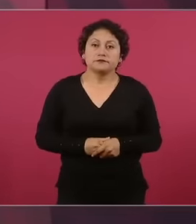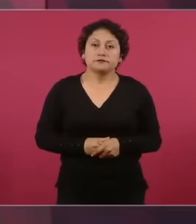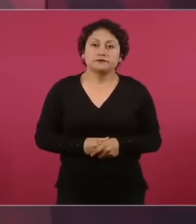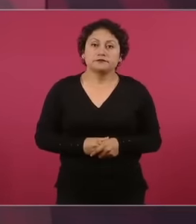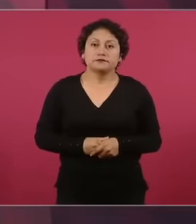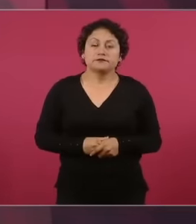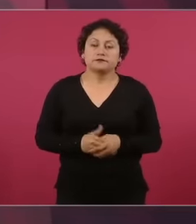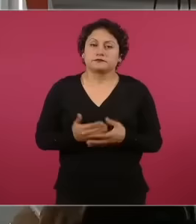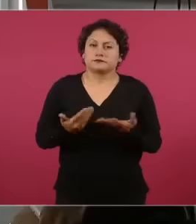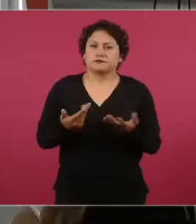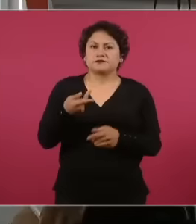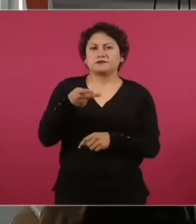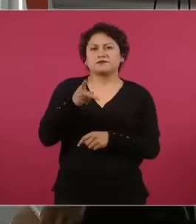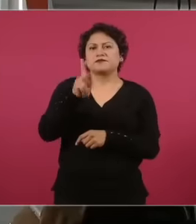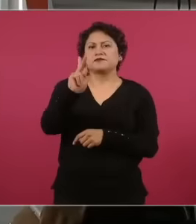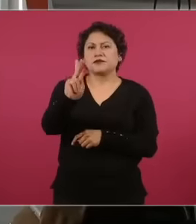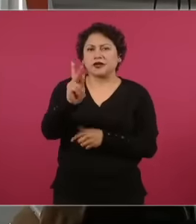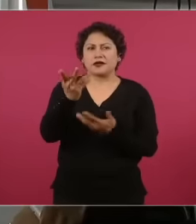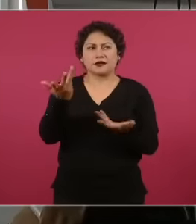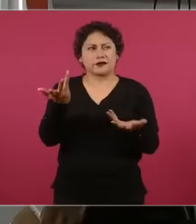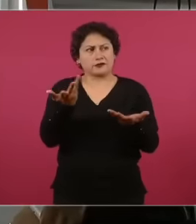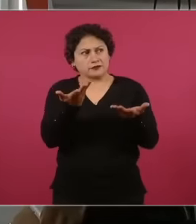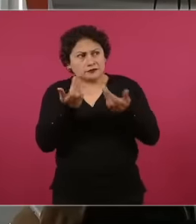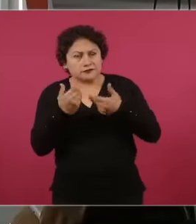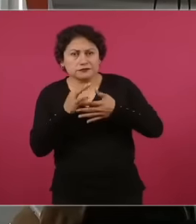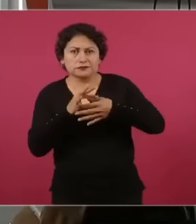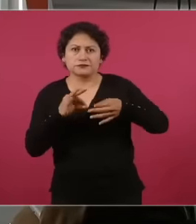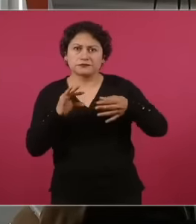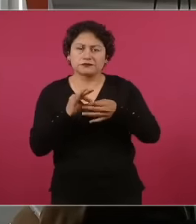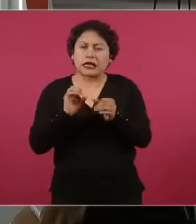ningún fundamento, ni moral, ni legal,